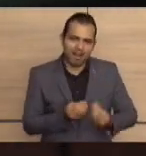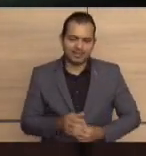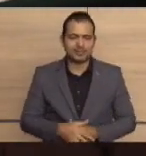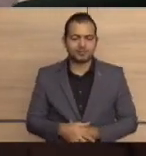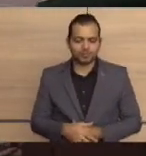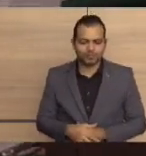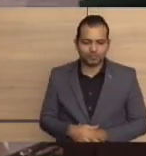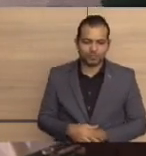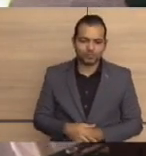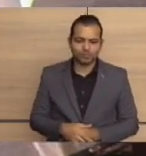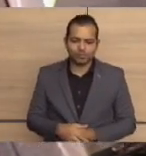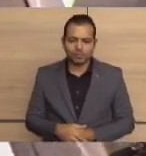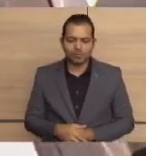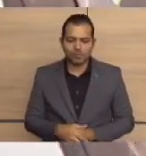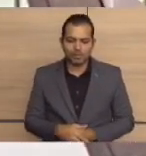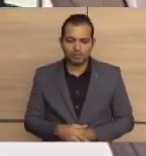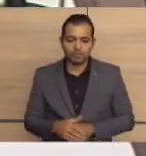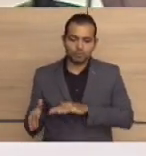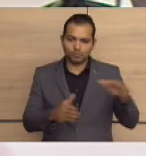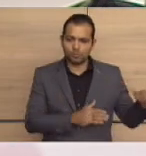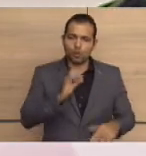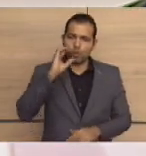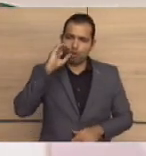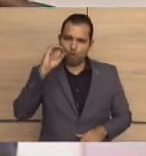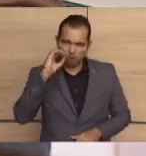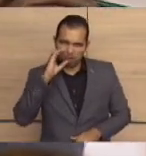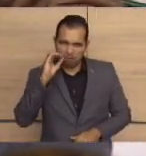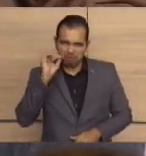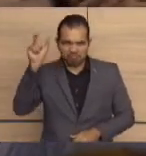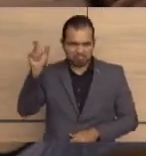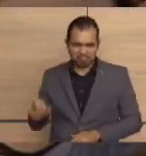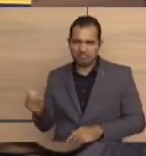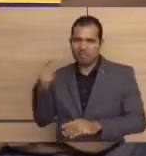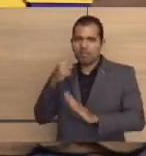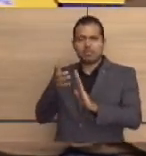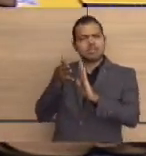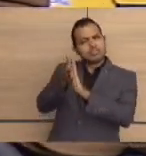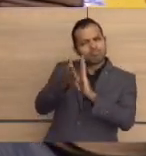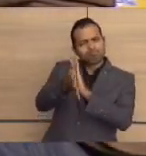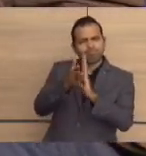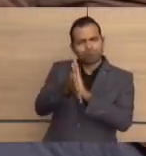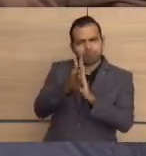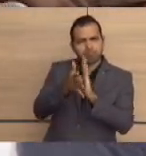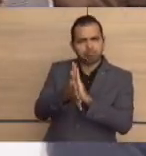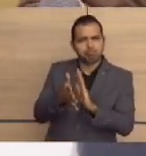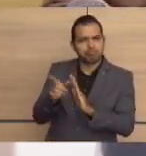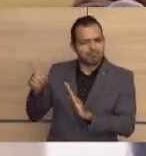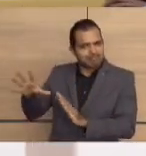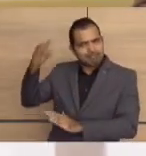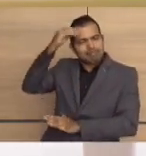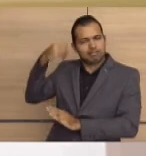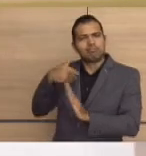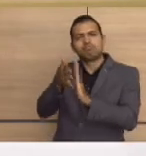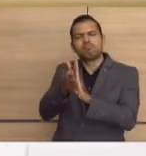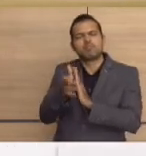en todos los encuentros. Él habla de universidades e instituciones para todas las generaciones. Ese es el reto del sistema. Y